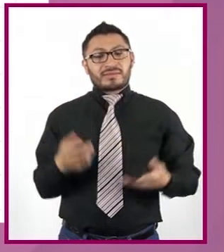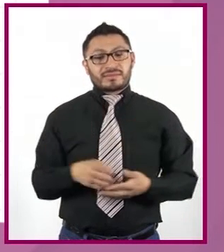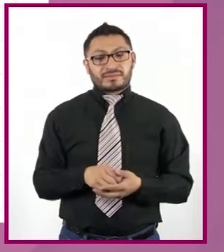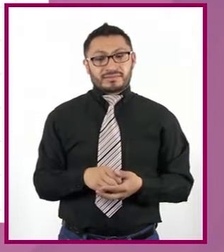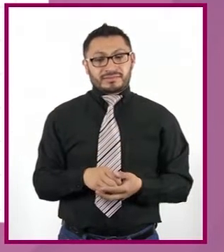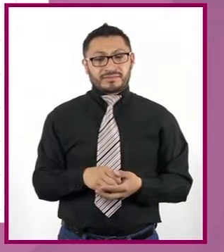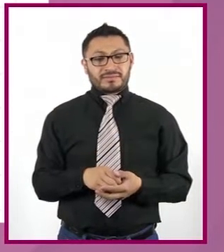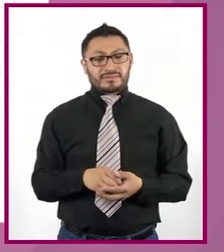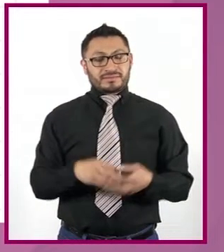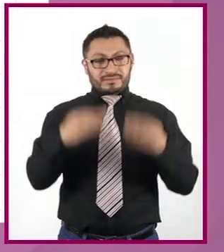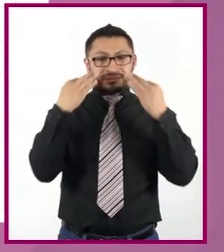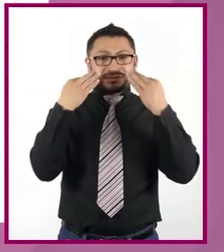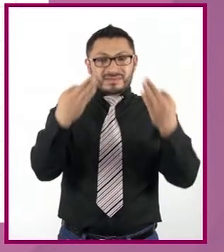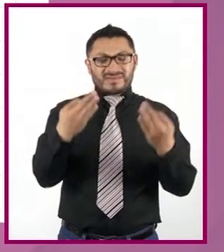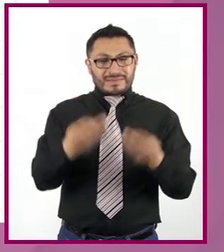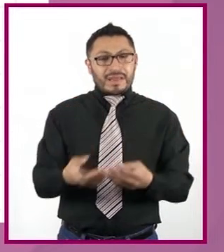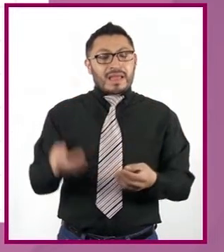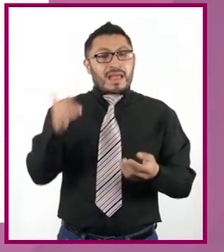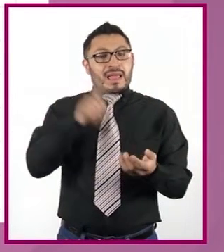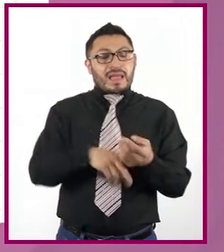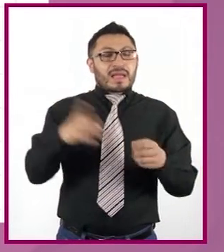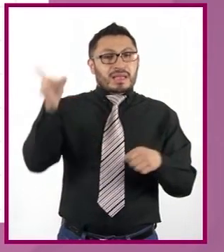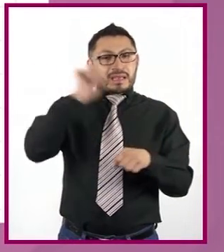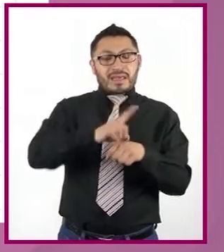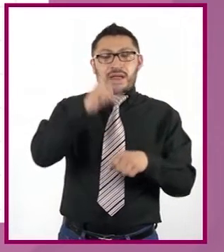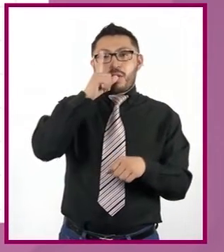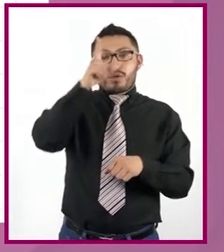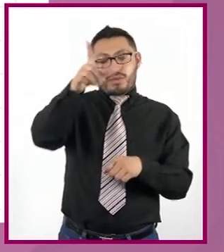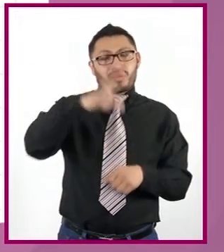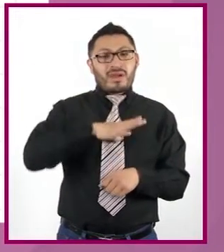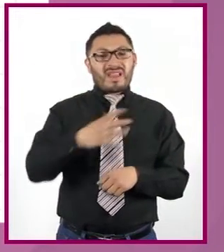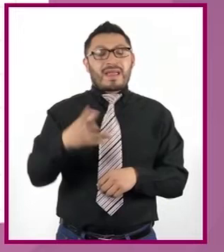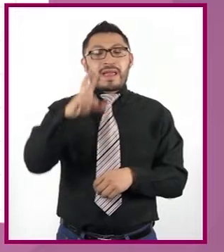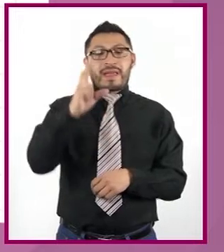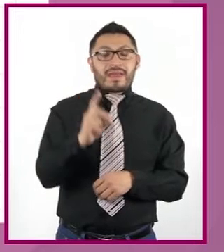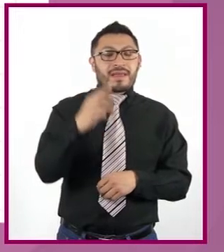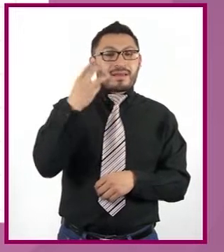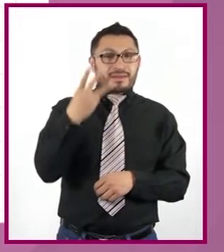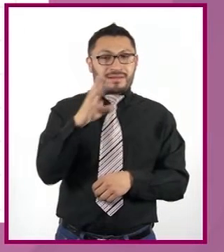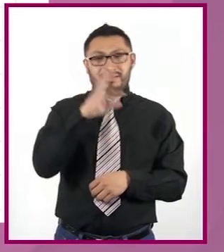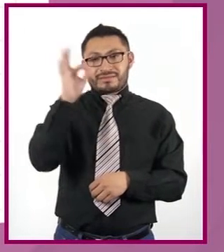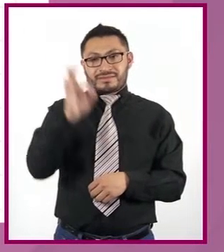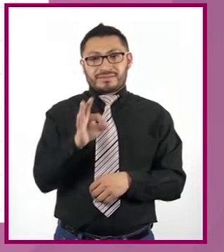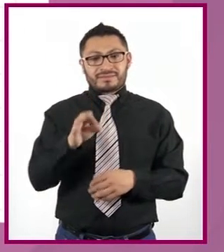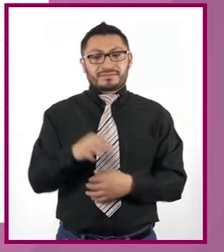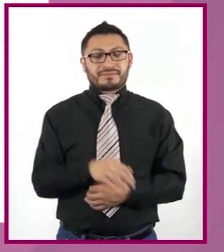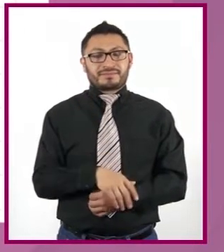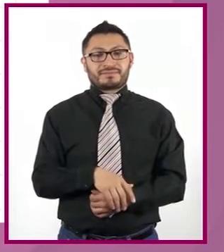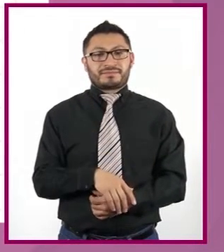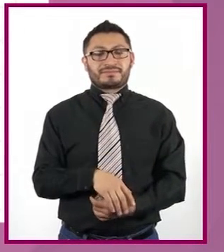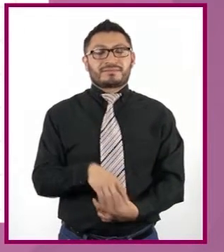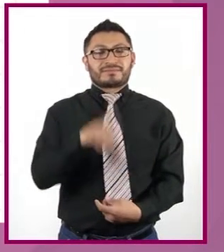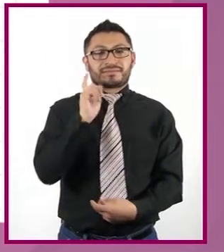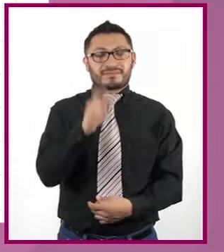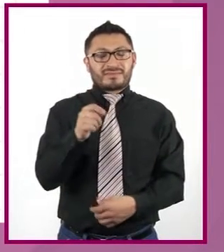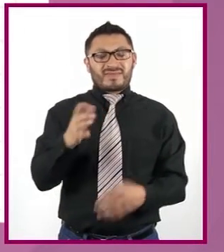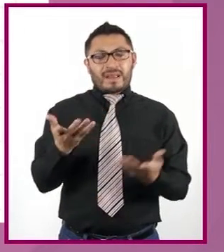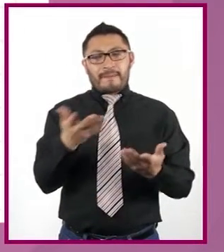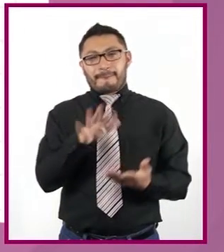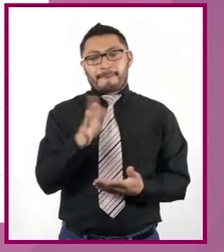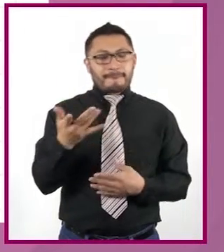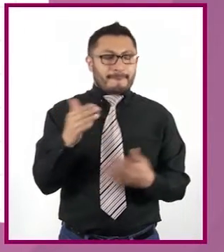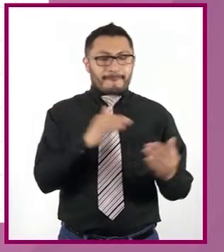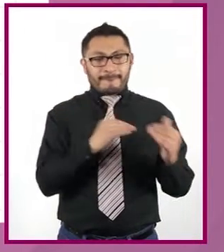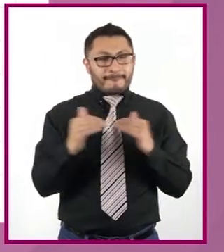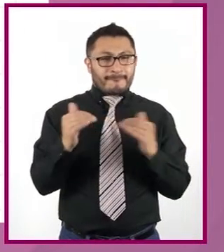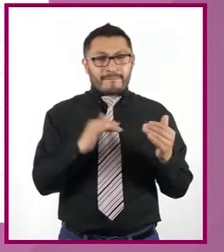Como puedes ver, la parte del día con luz es el 33%. lo que equivale